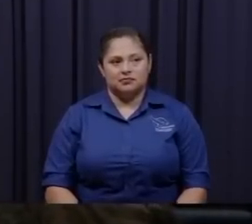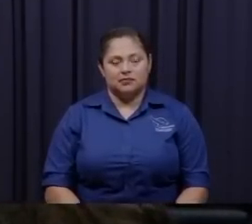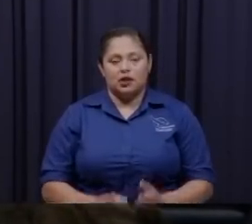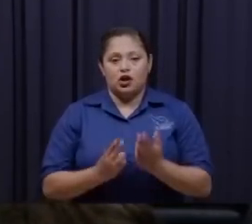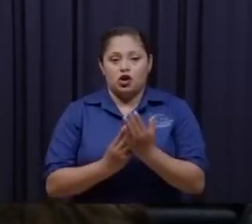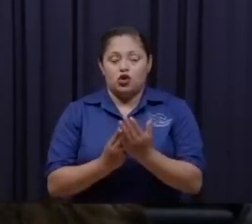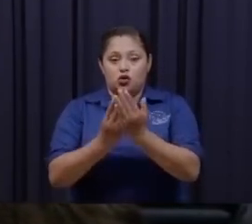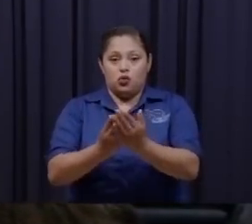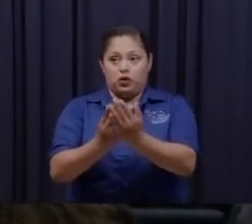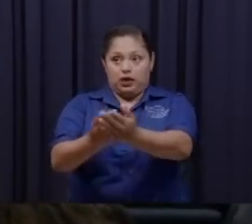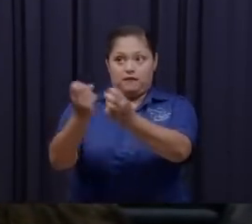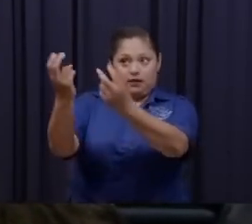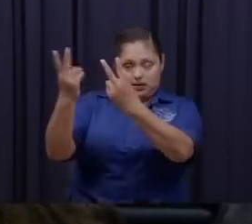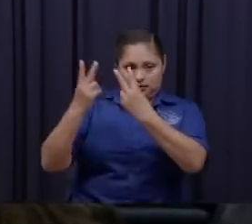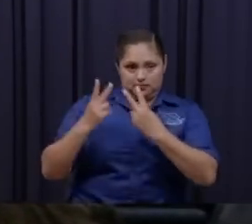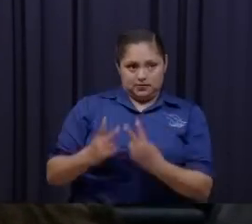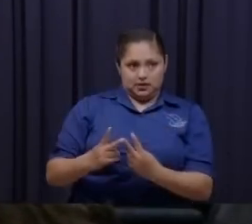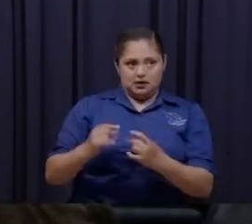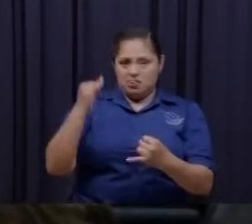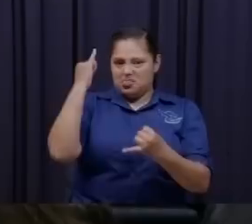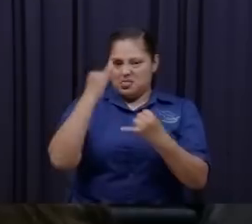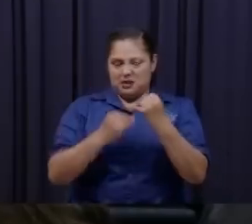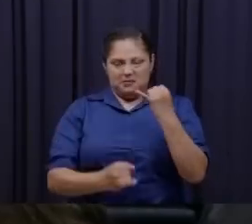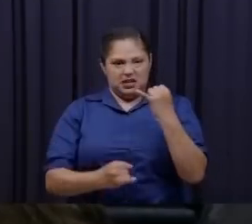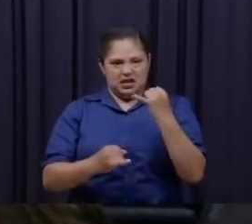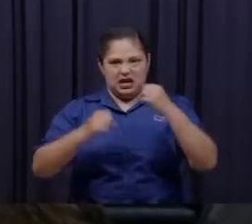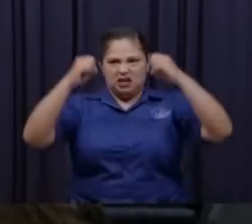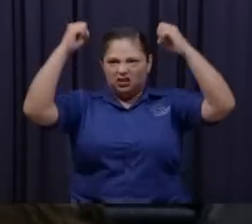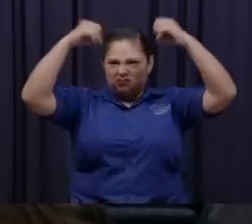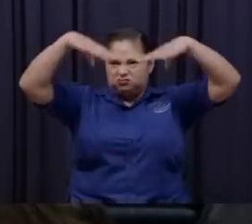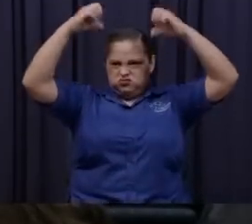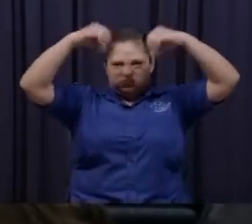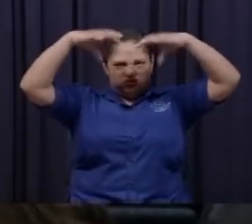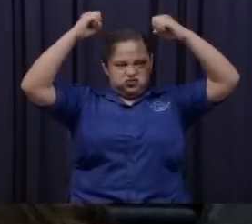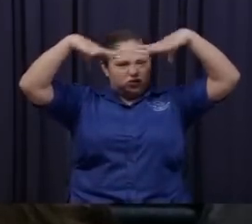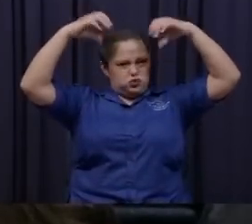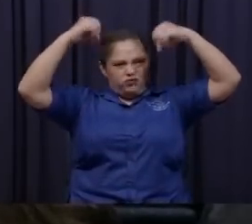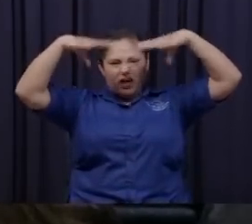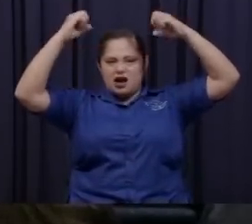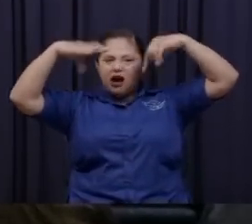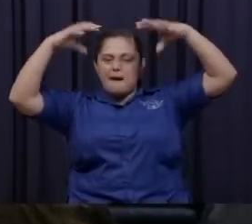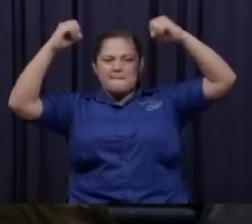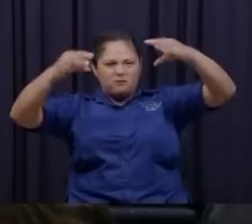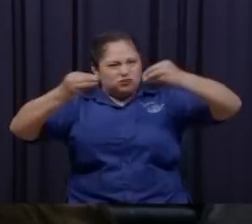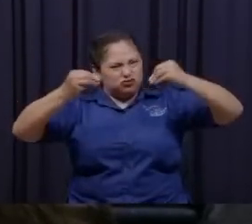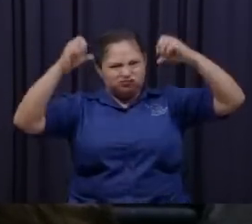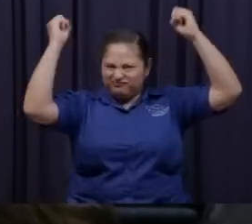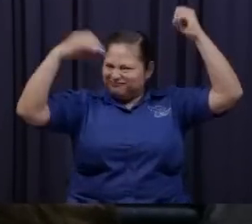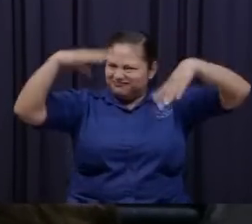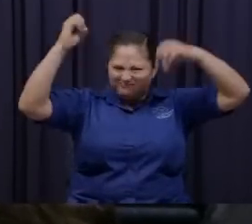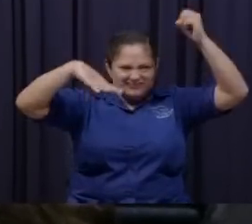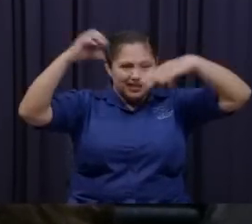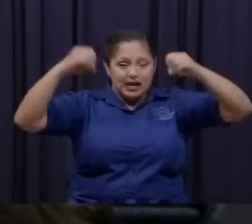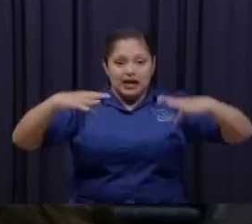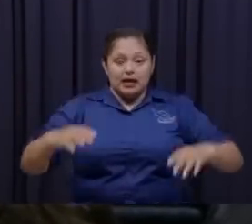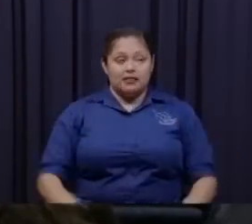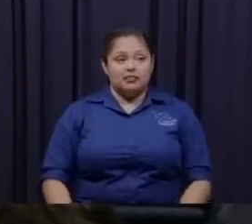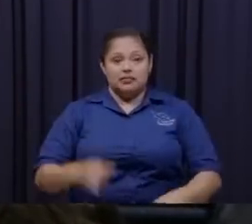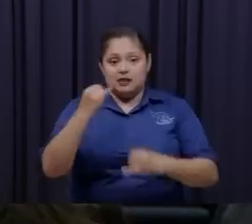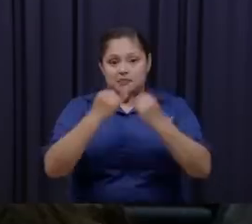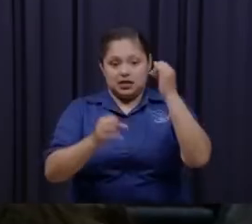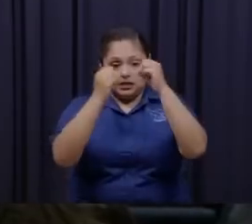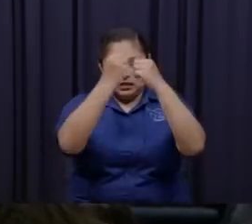Noé viene. Se termina el diluvio, aquella destrucción. Y lo primerísimo que hace,